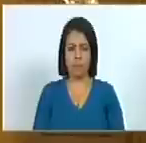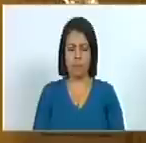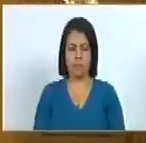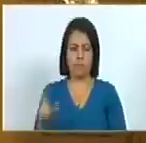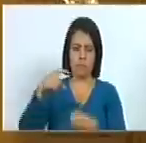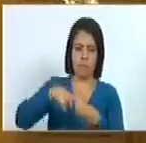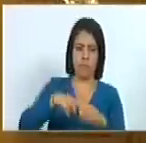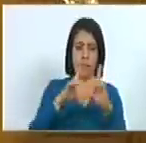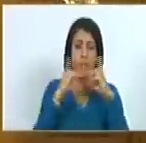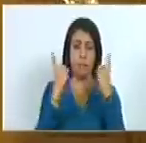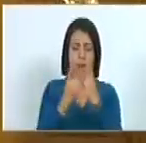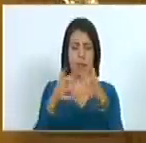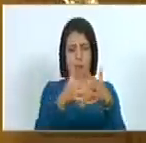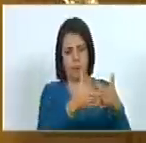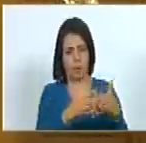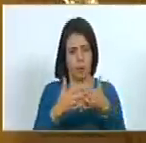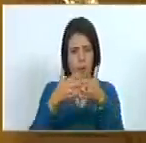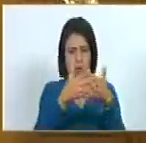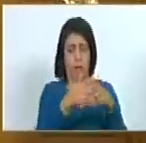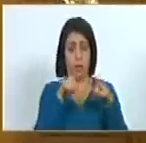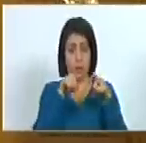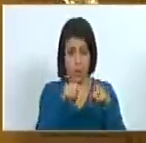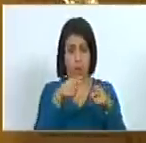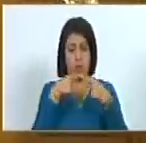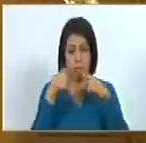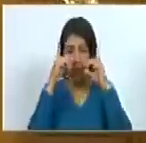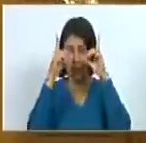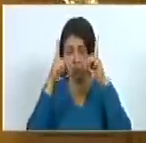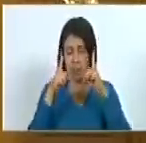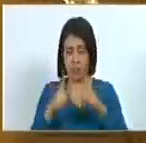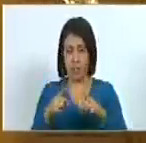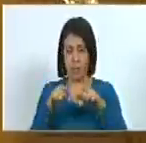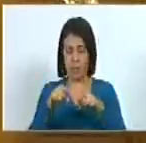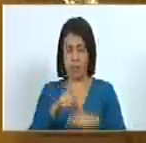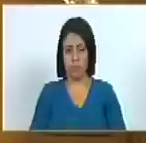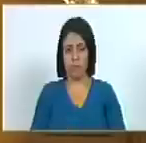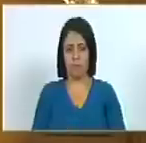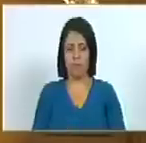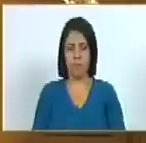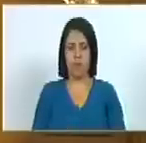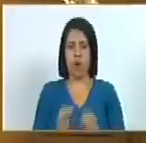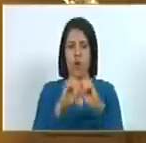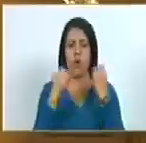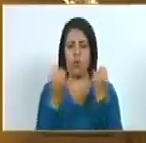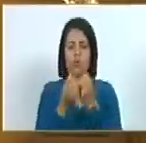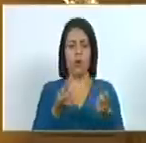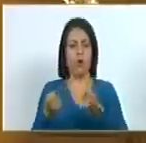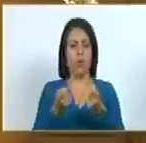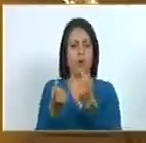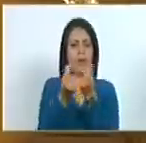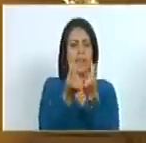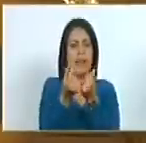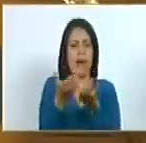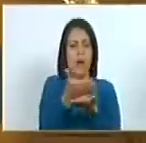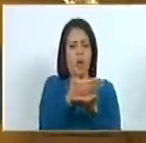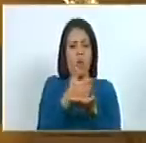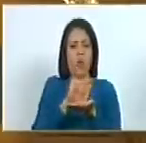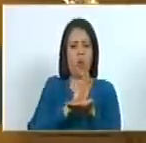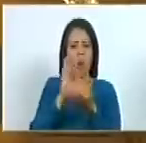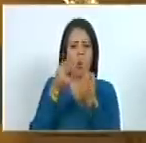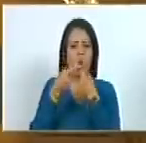adscrita al Departamento del Tesoro de los Estados Unidos, la Oficina de Control de Activos Extranjeros,